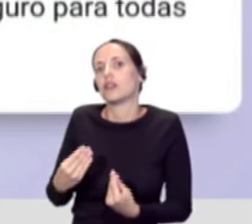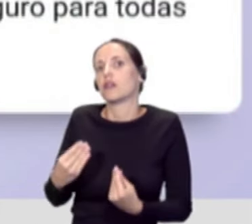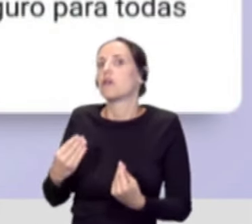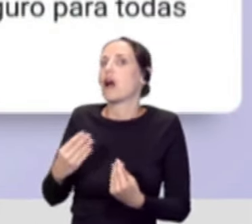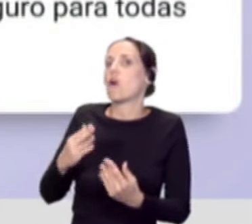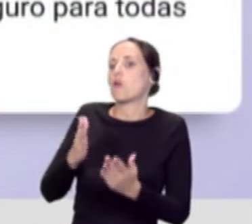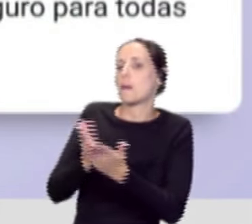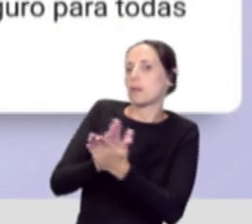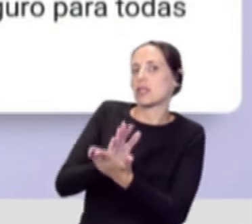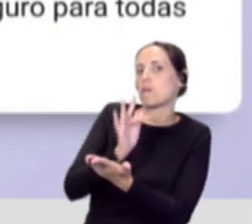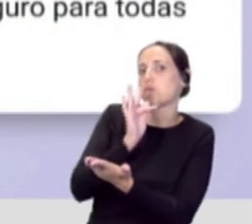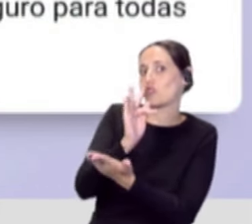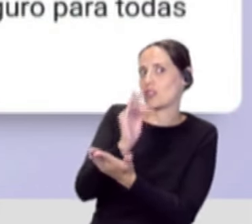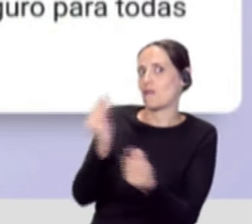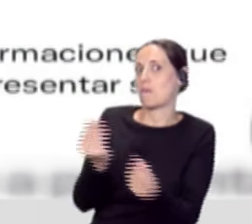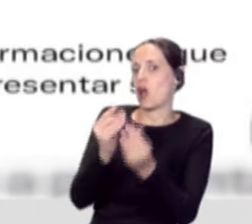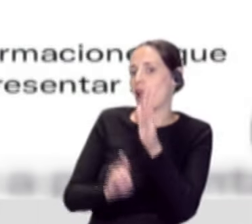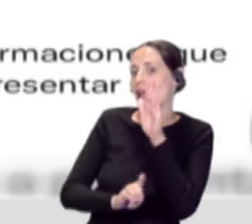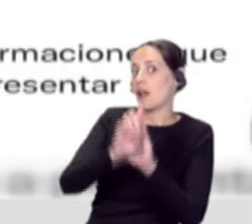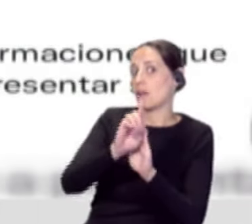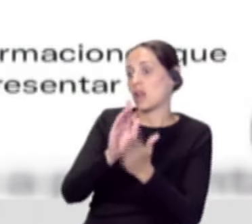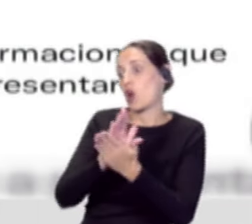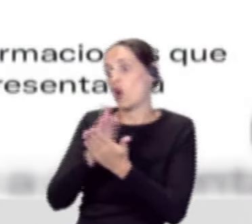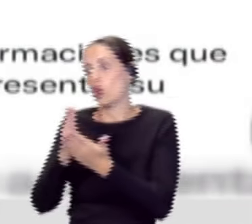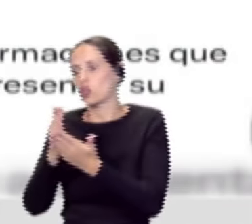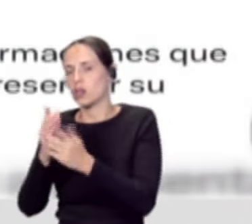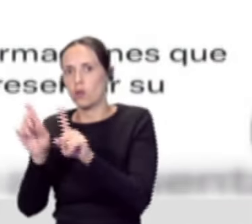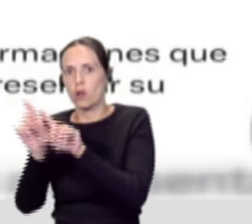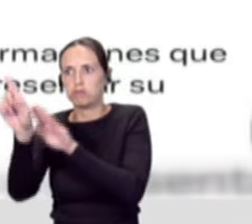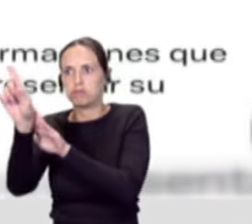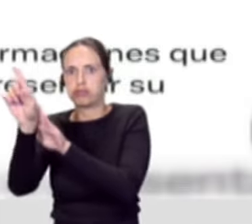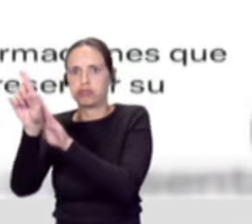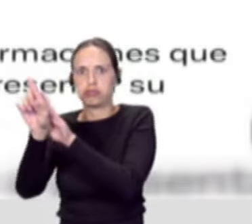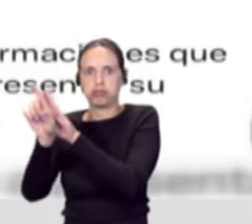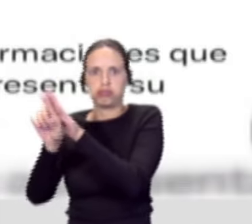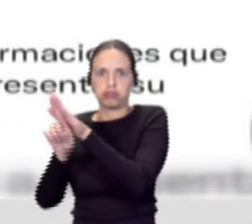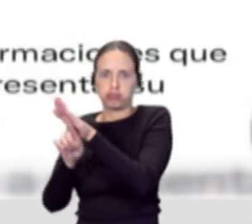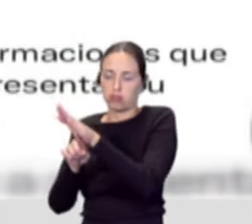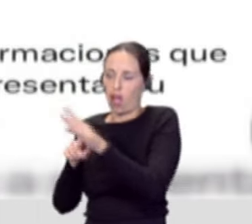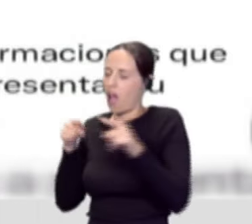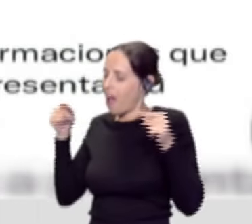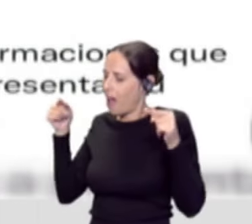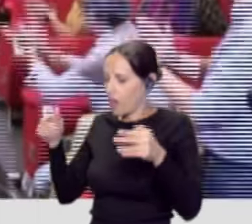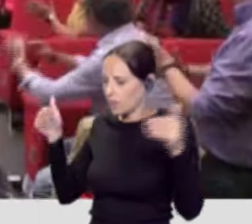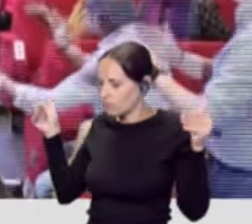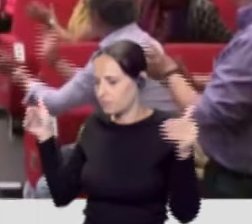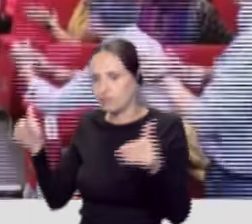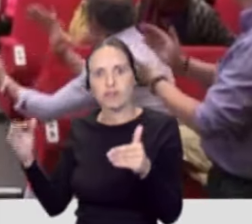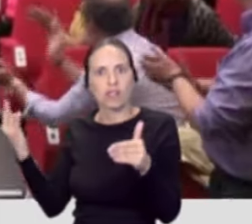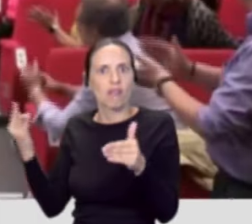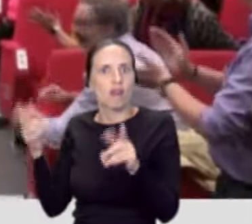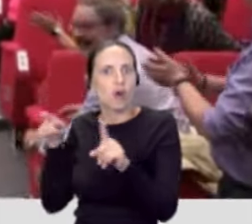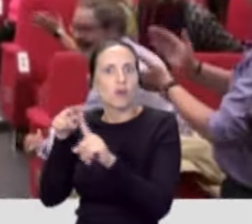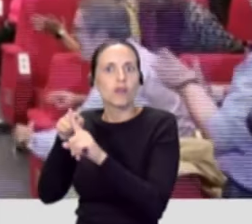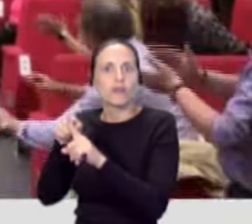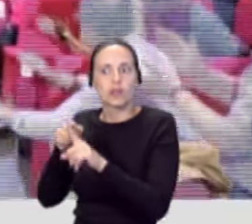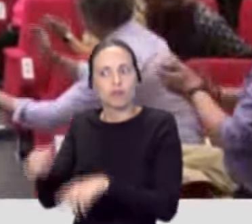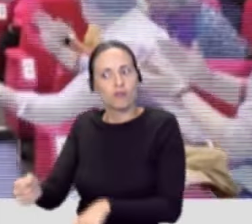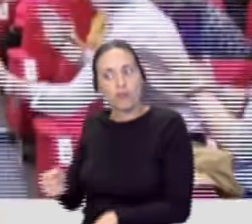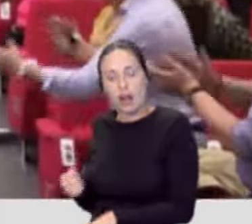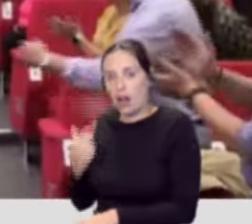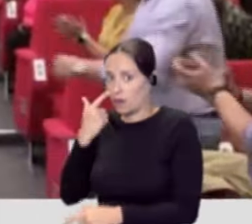volviendo, que hay una regresión enorme y que vamos a tener que trabajar mucho, yo creo, que para frenar lo que se nos viene,